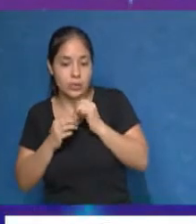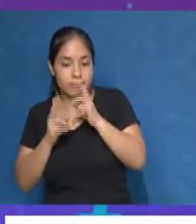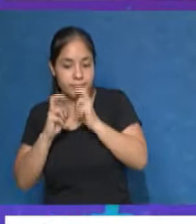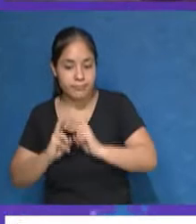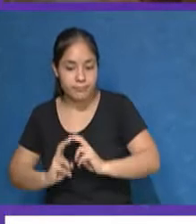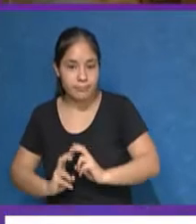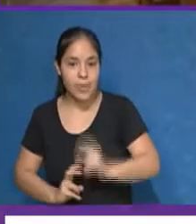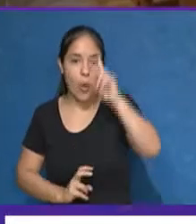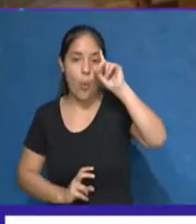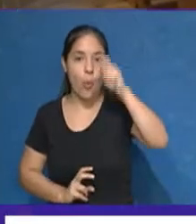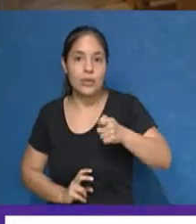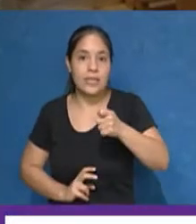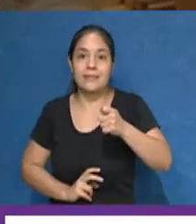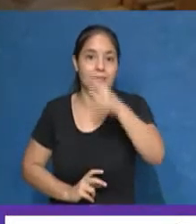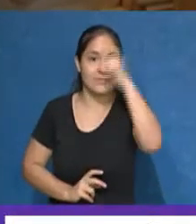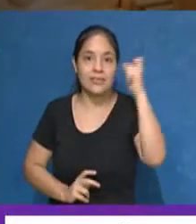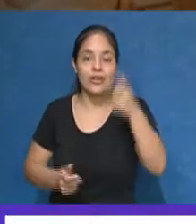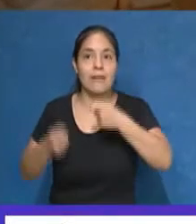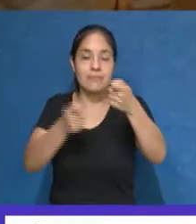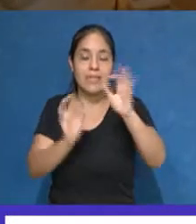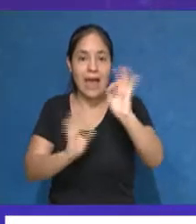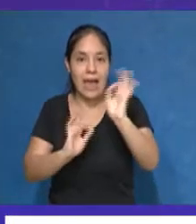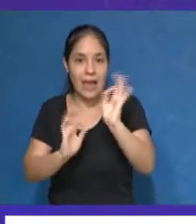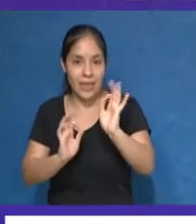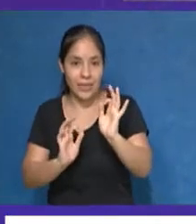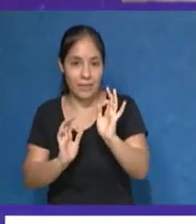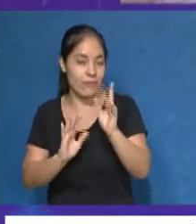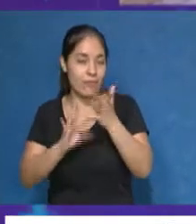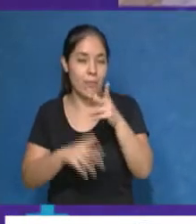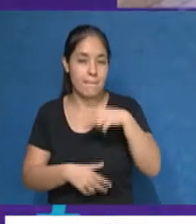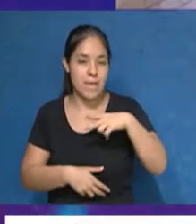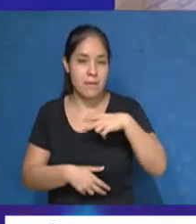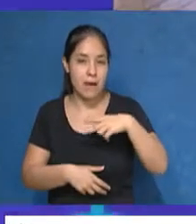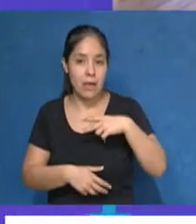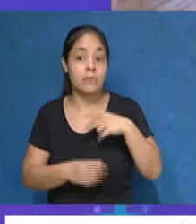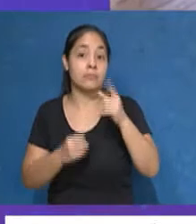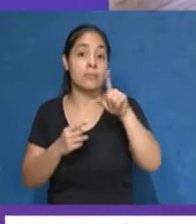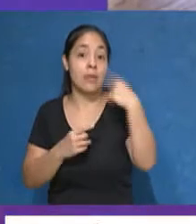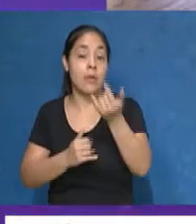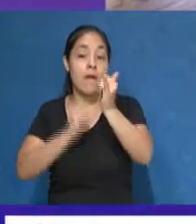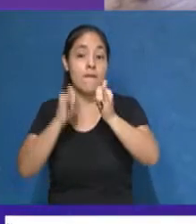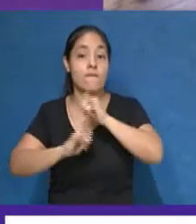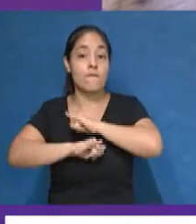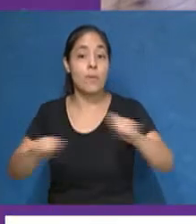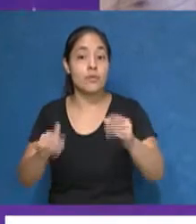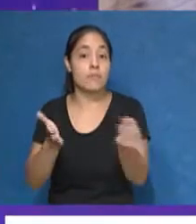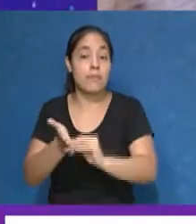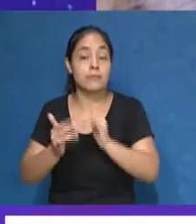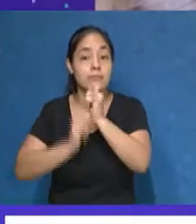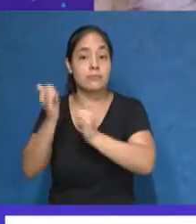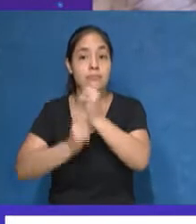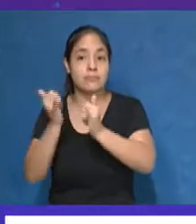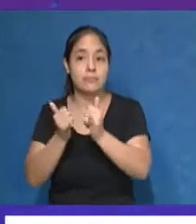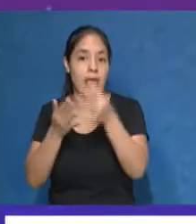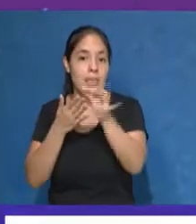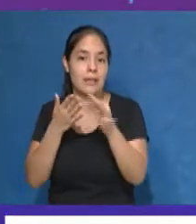Veremos toda esta información, seguramente seguirá trabajando con el correr de las horas, como el mismo Goulet dijo, y no quiso anticipar algunos